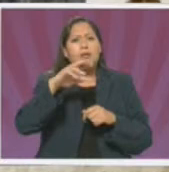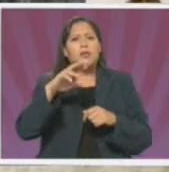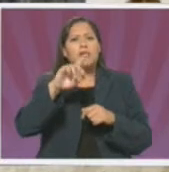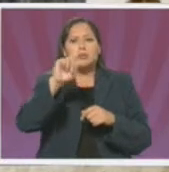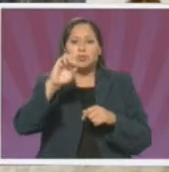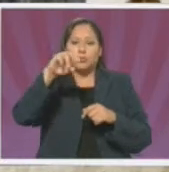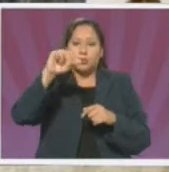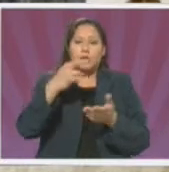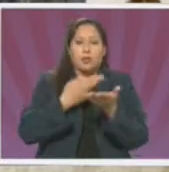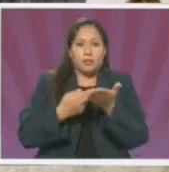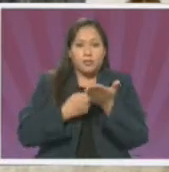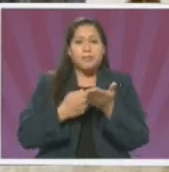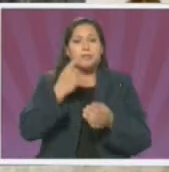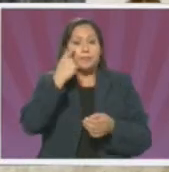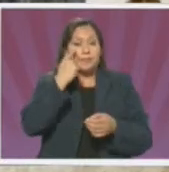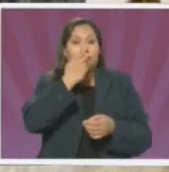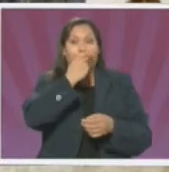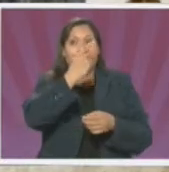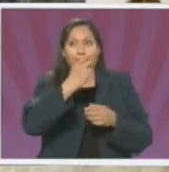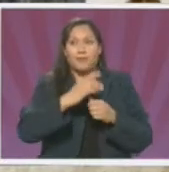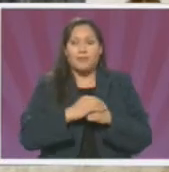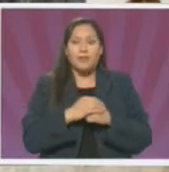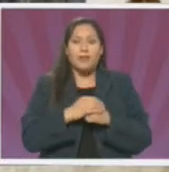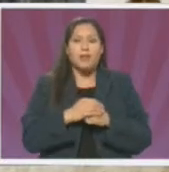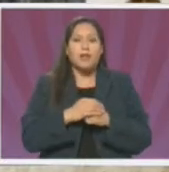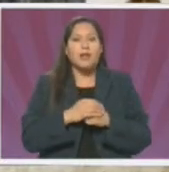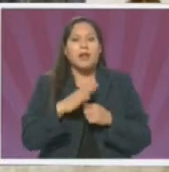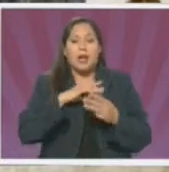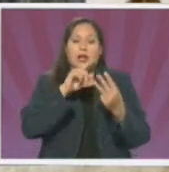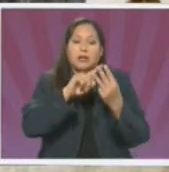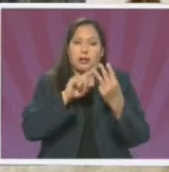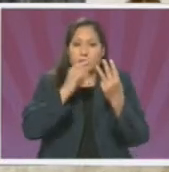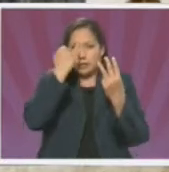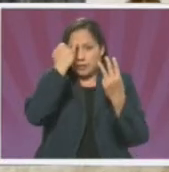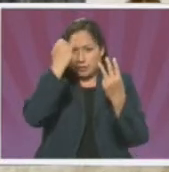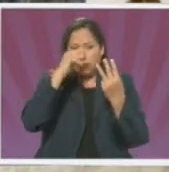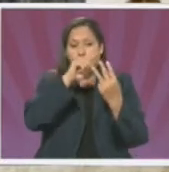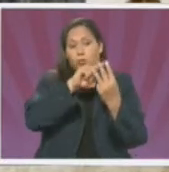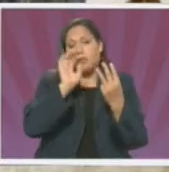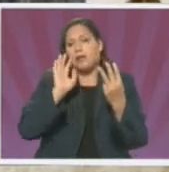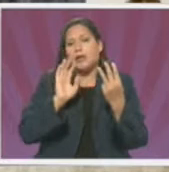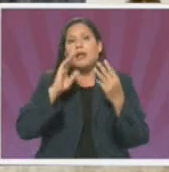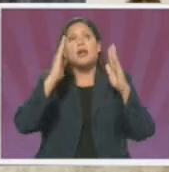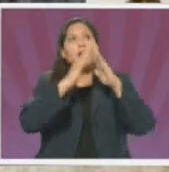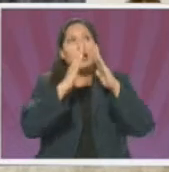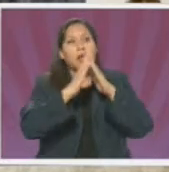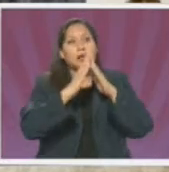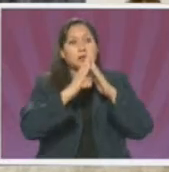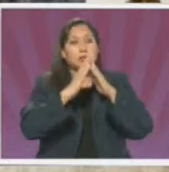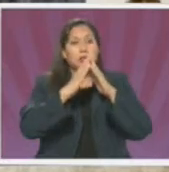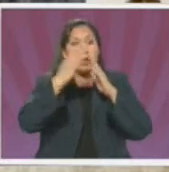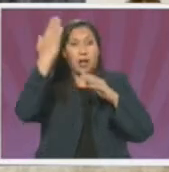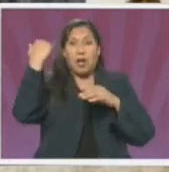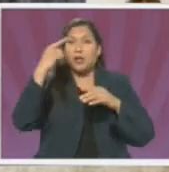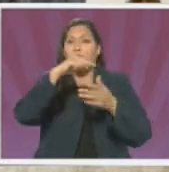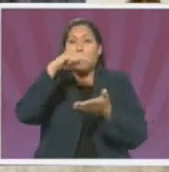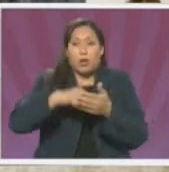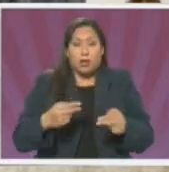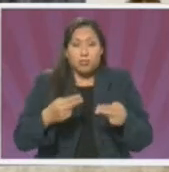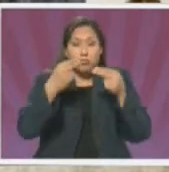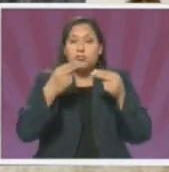No. Mira, por ahí dicen que hay tres versiones. Una, que porque las casas, antes de que fuera una zona muy